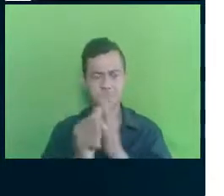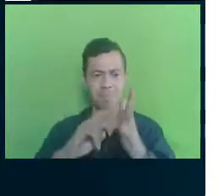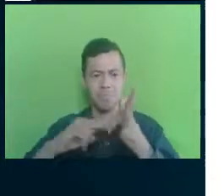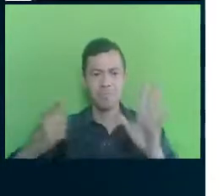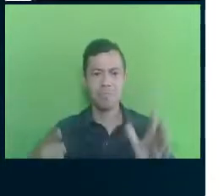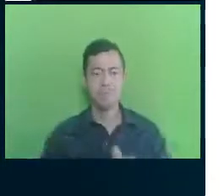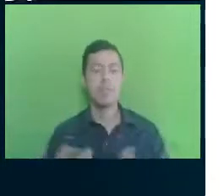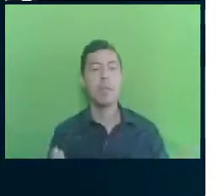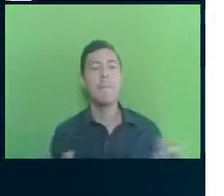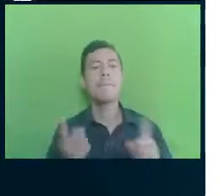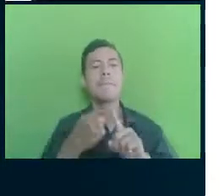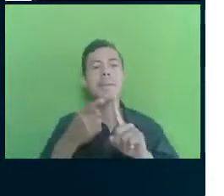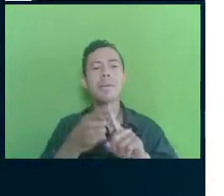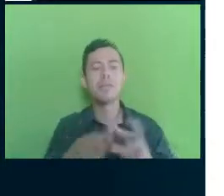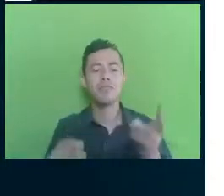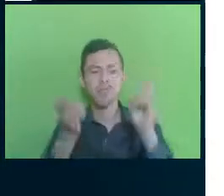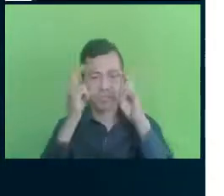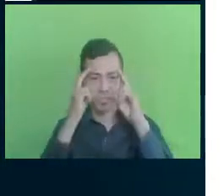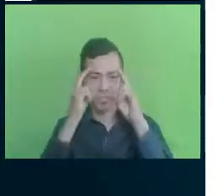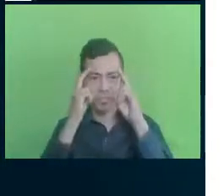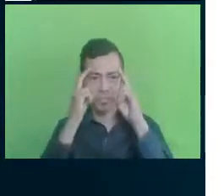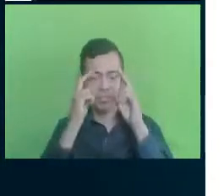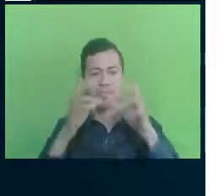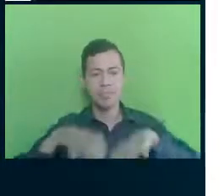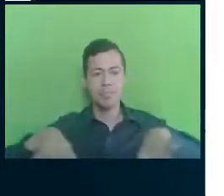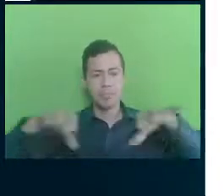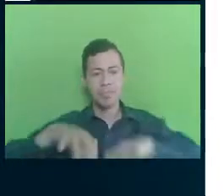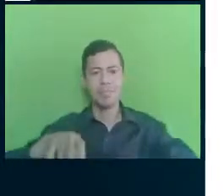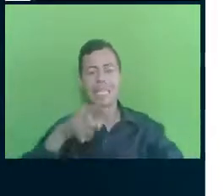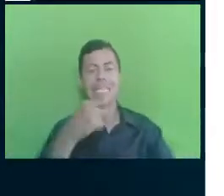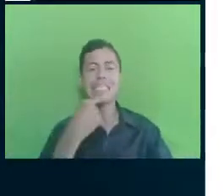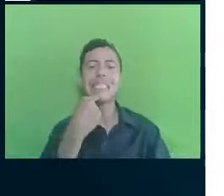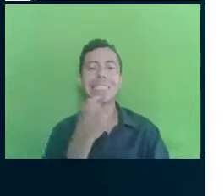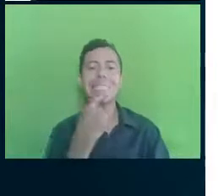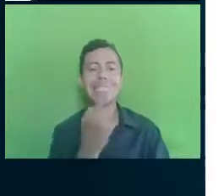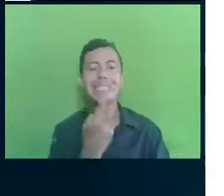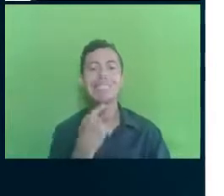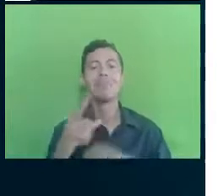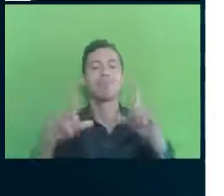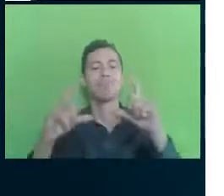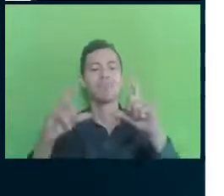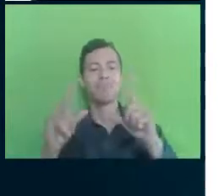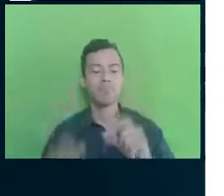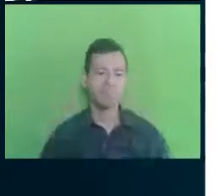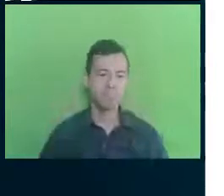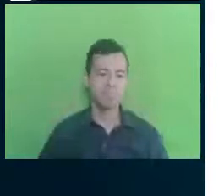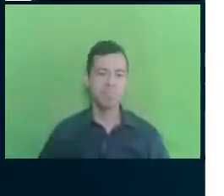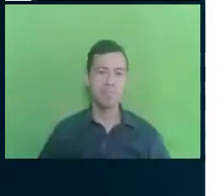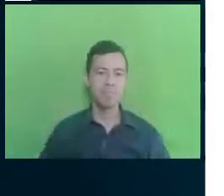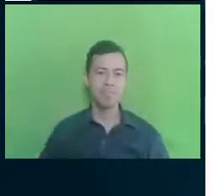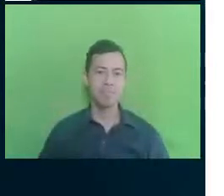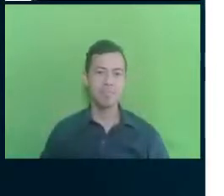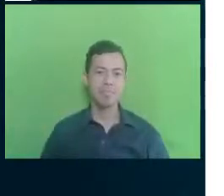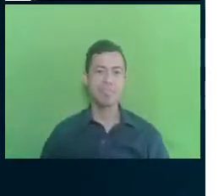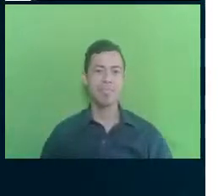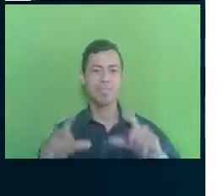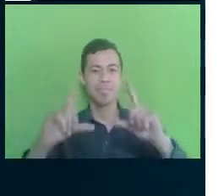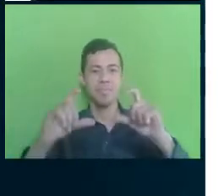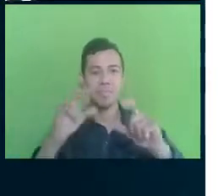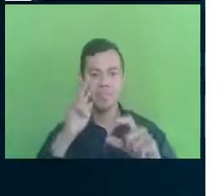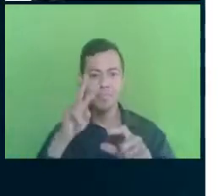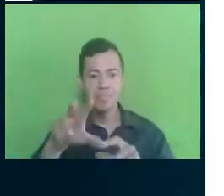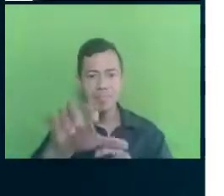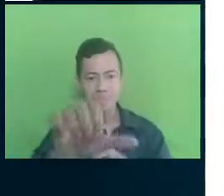ejercicio cognitivo, donde detecta qué es lo que está diciendo la imagen en el fondo, en inglés exit o salido,